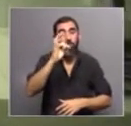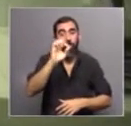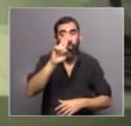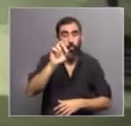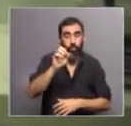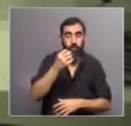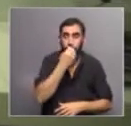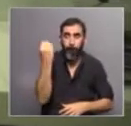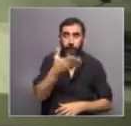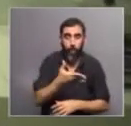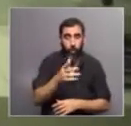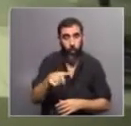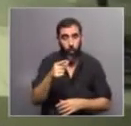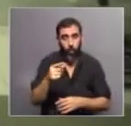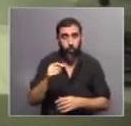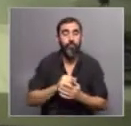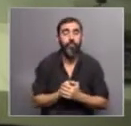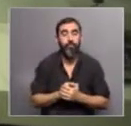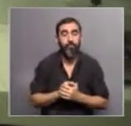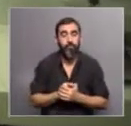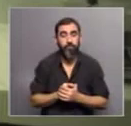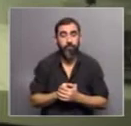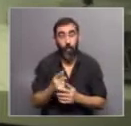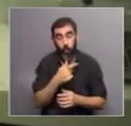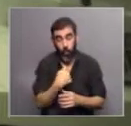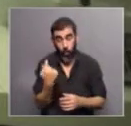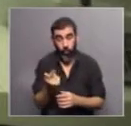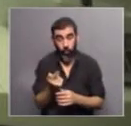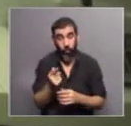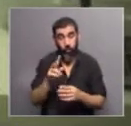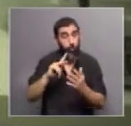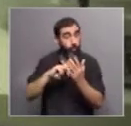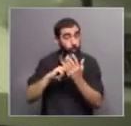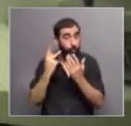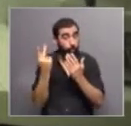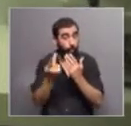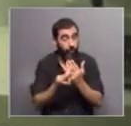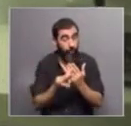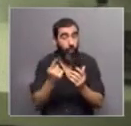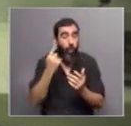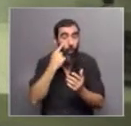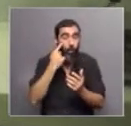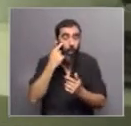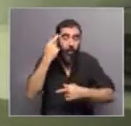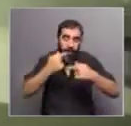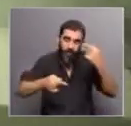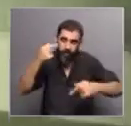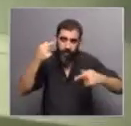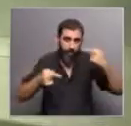que, por ejemplo, las especies de monte nativo. Nosotros, como parte del proyecto, vamos a probar tanto